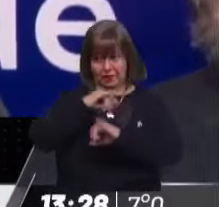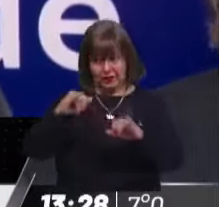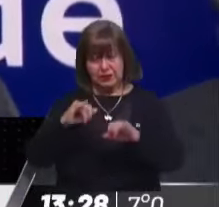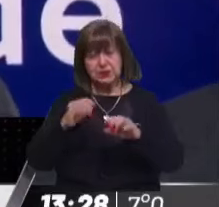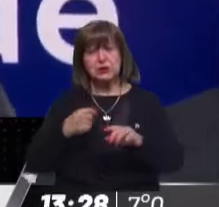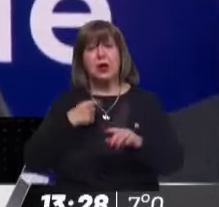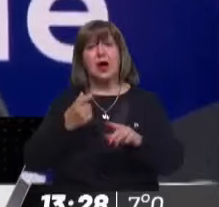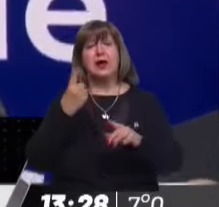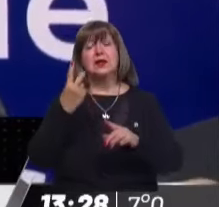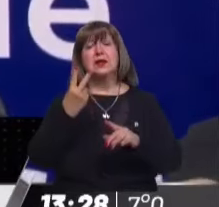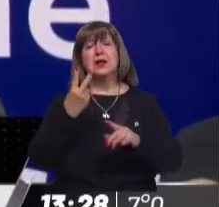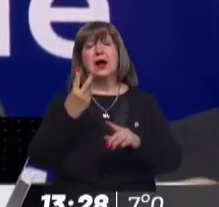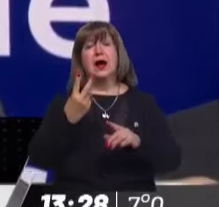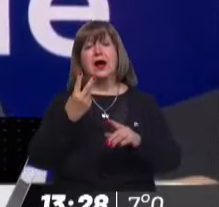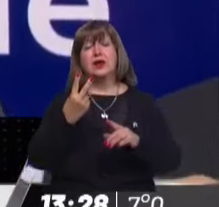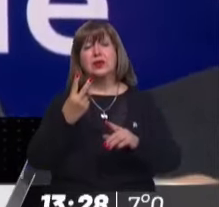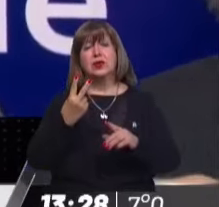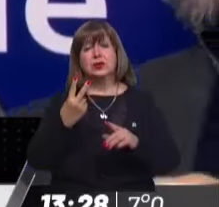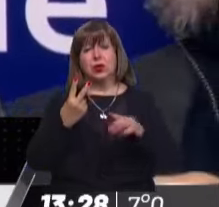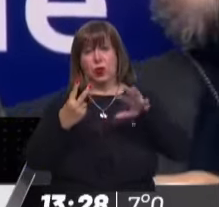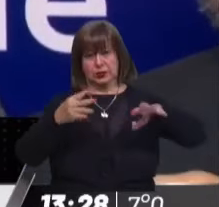barajan dos patas,